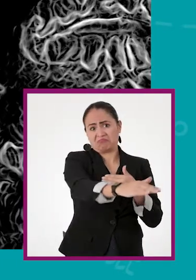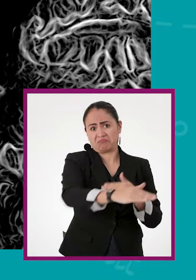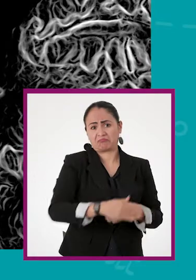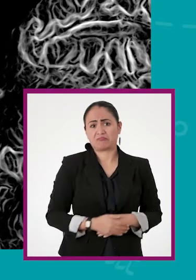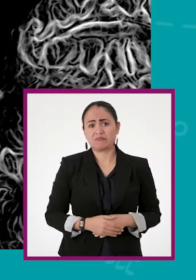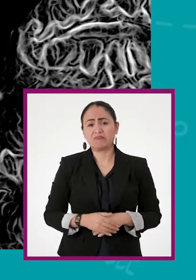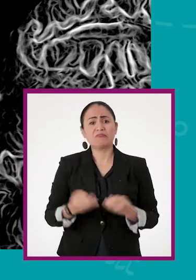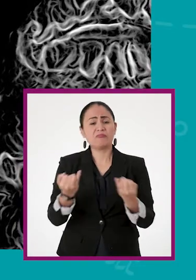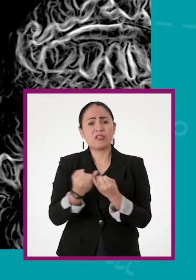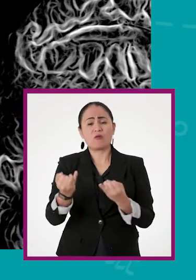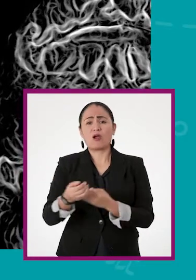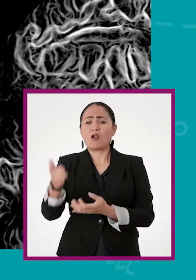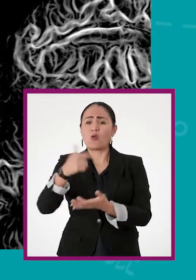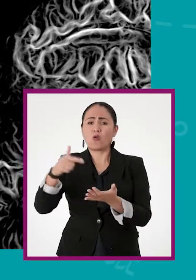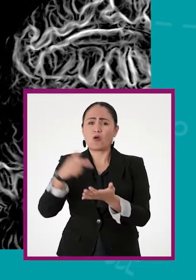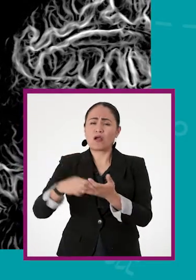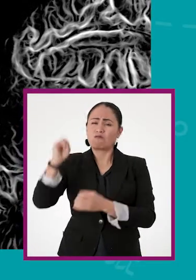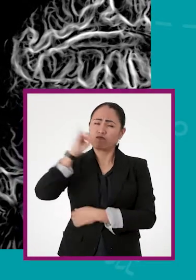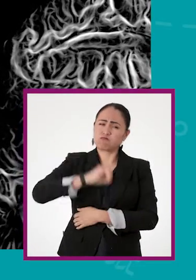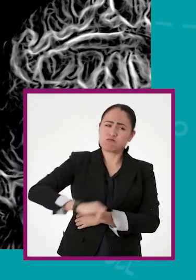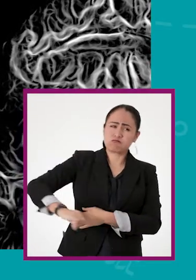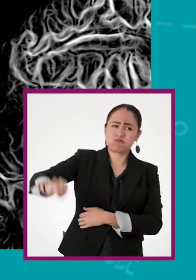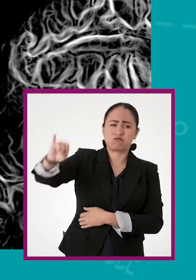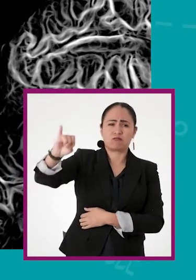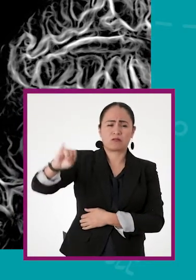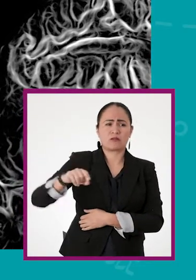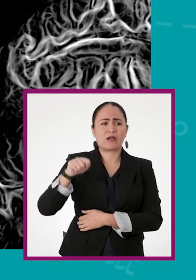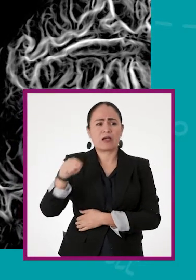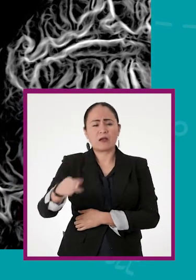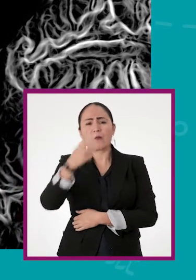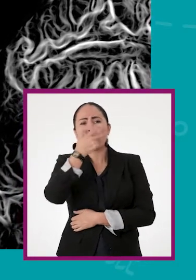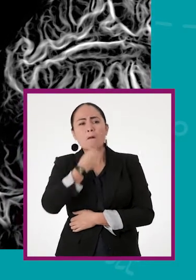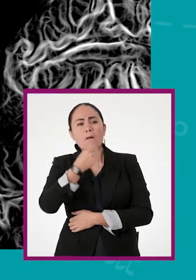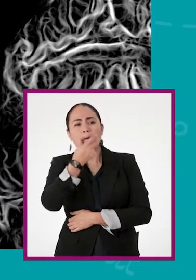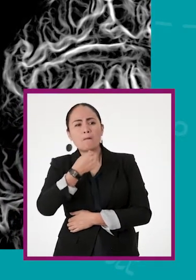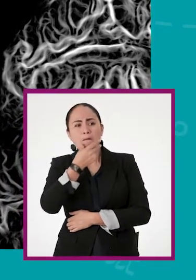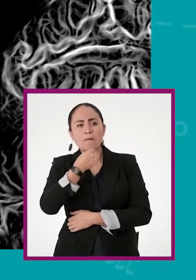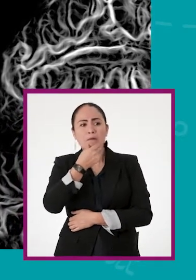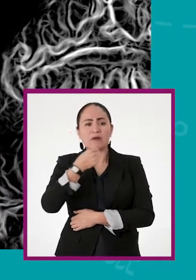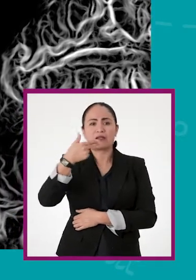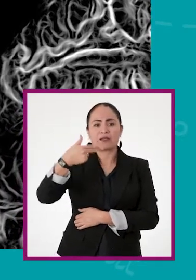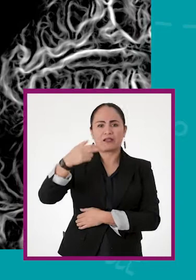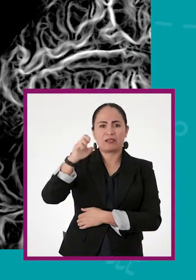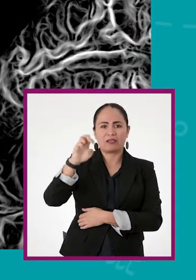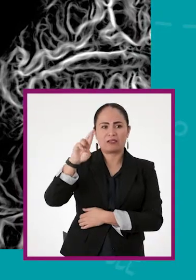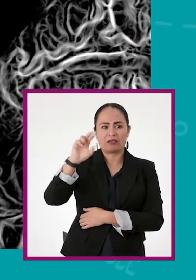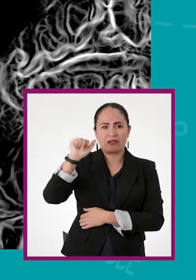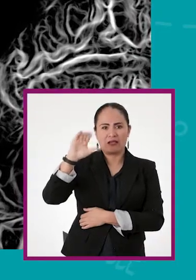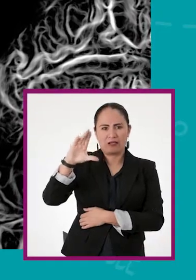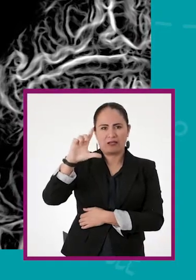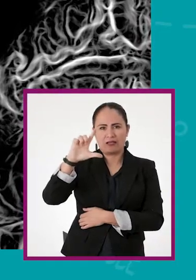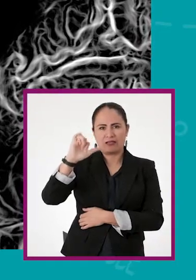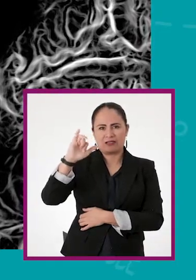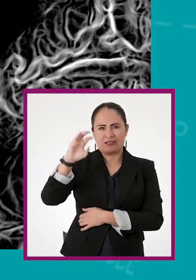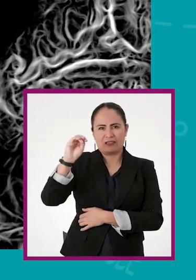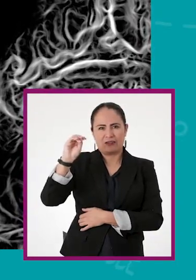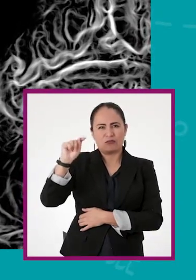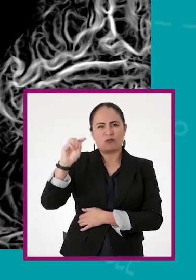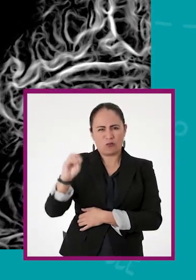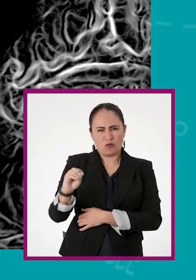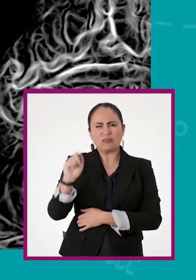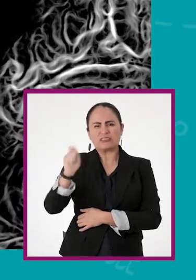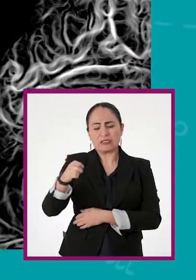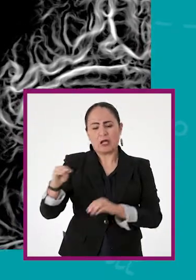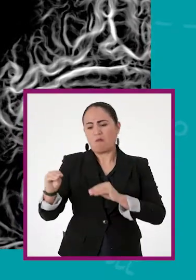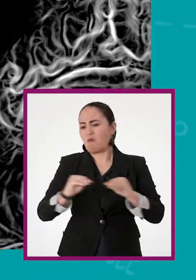el otro extremo, geográfico y filosófico, Heráclito afirma todo lo contrario. Para él, lo único constante es el